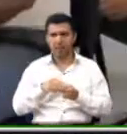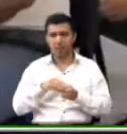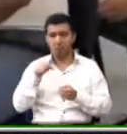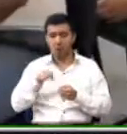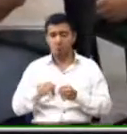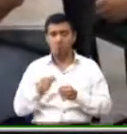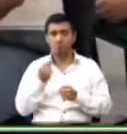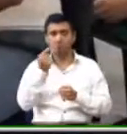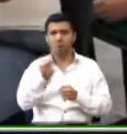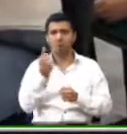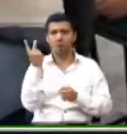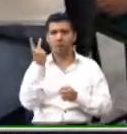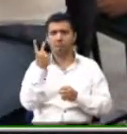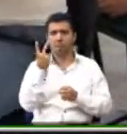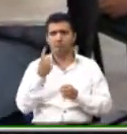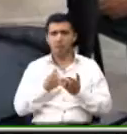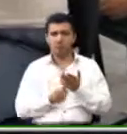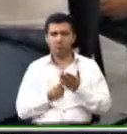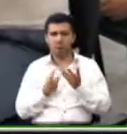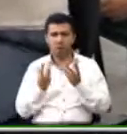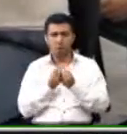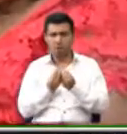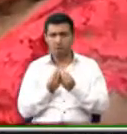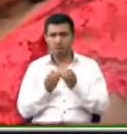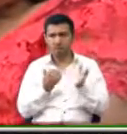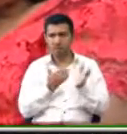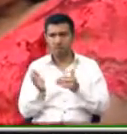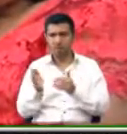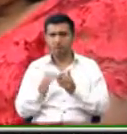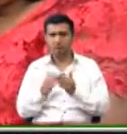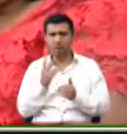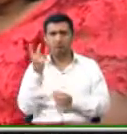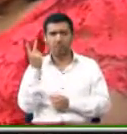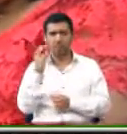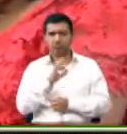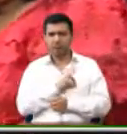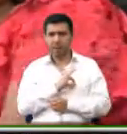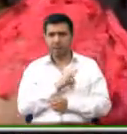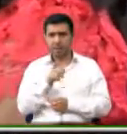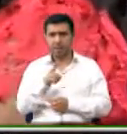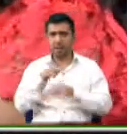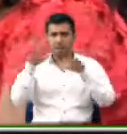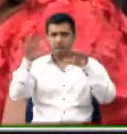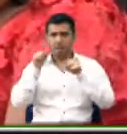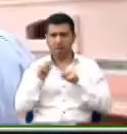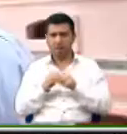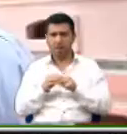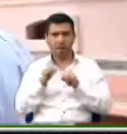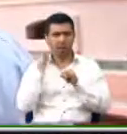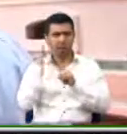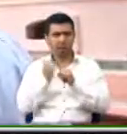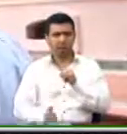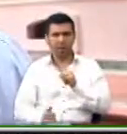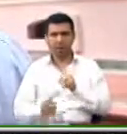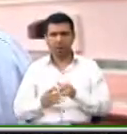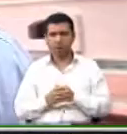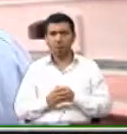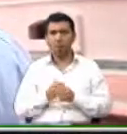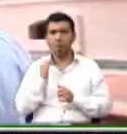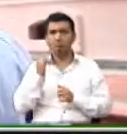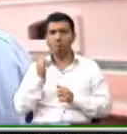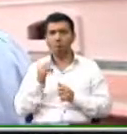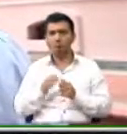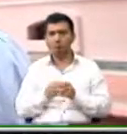discutirá en comisión del plan los sectores que hagan falta alguien sábado se realizará la plenaria definitiva para mañana jueves gobierno